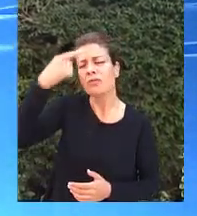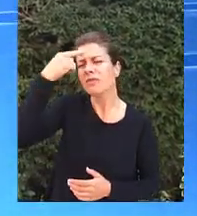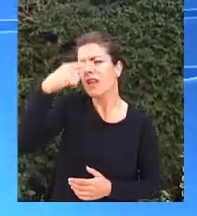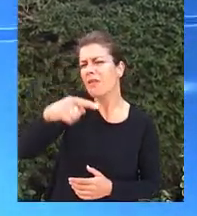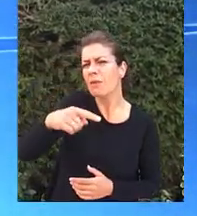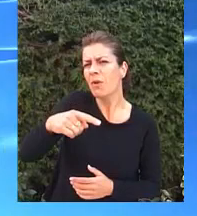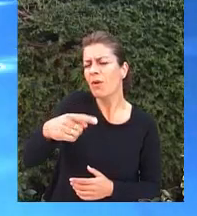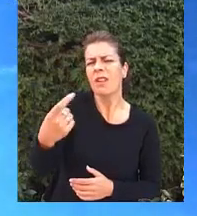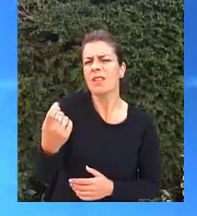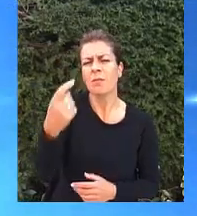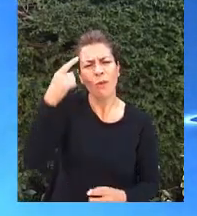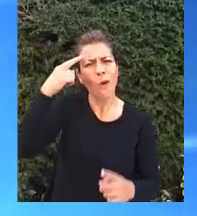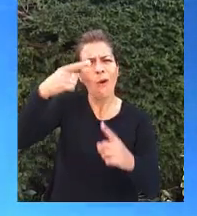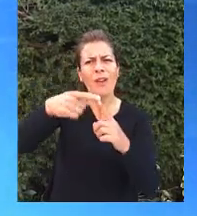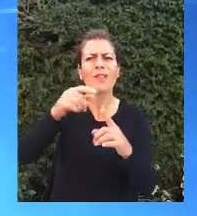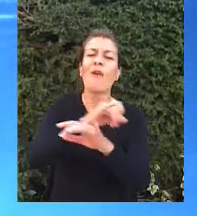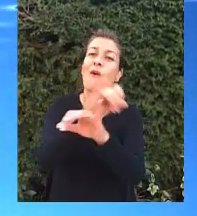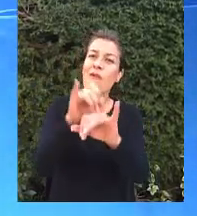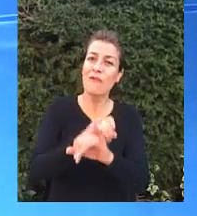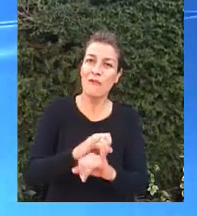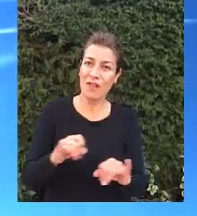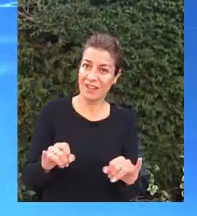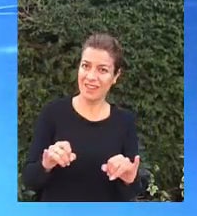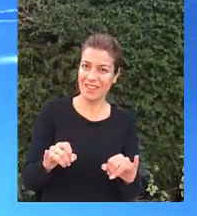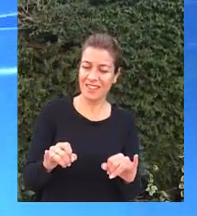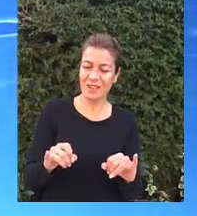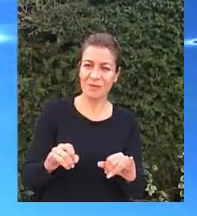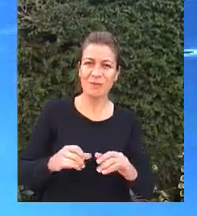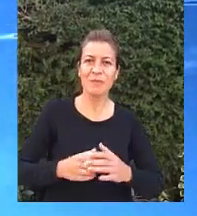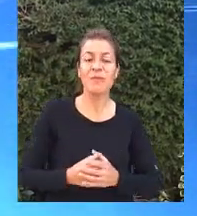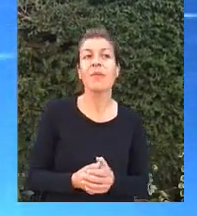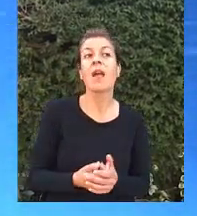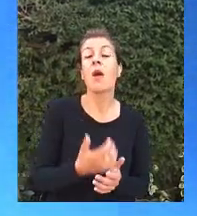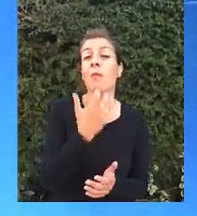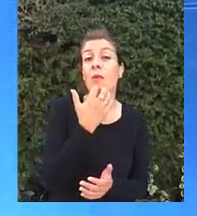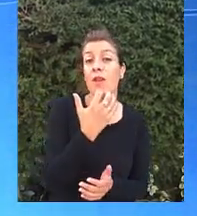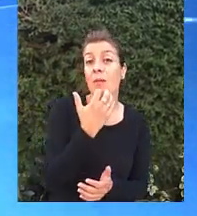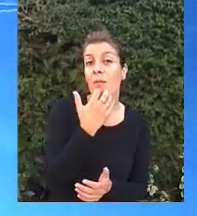Todos sabemos lo que necesitamos para ser felices.